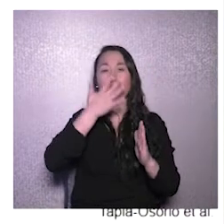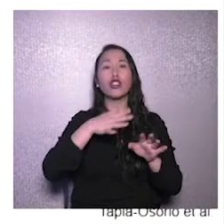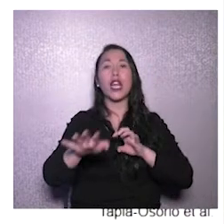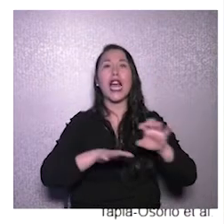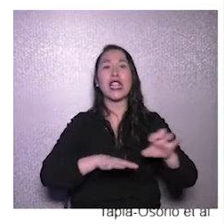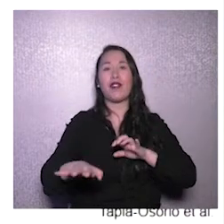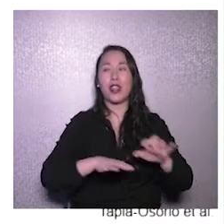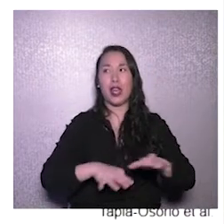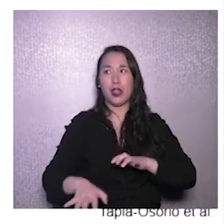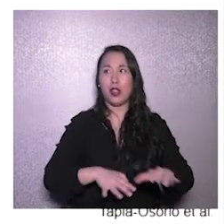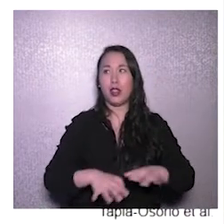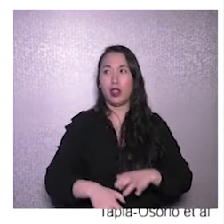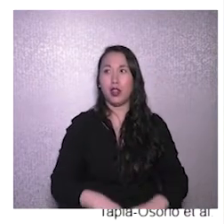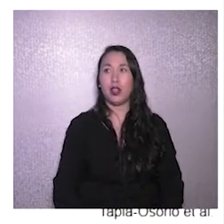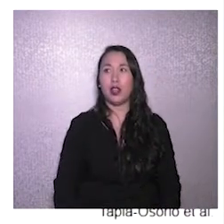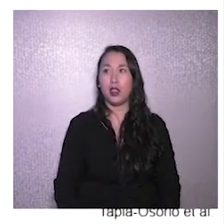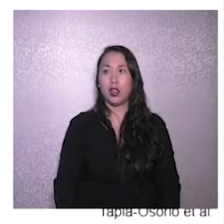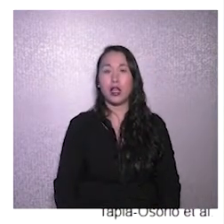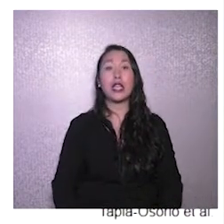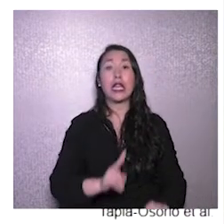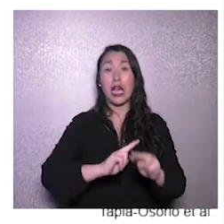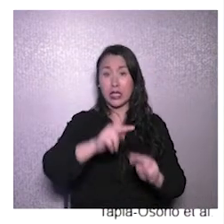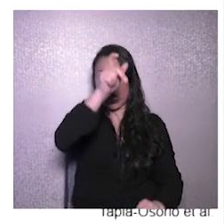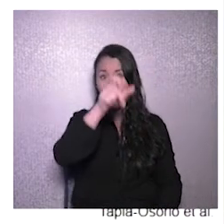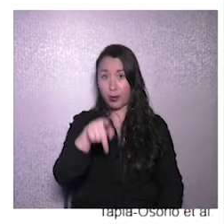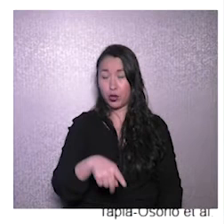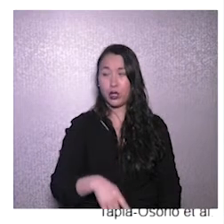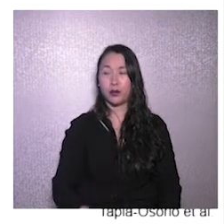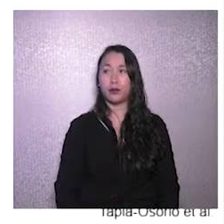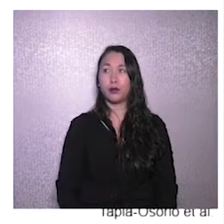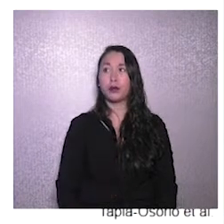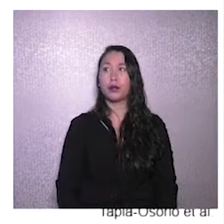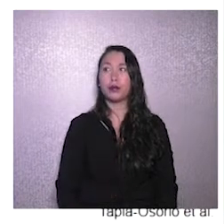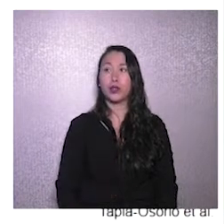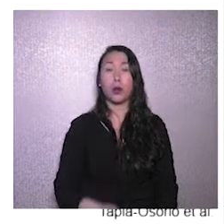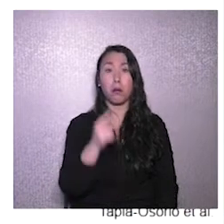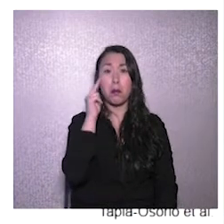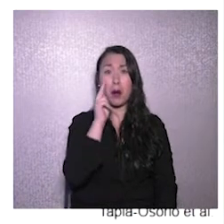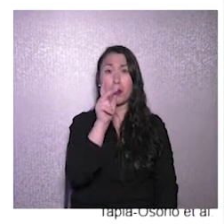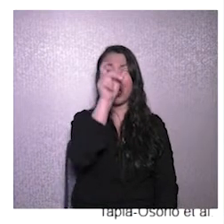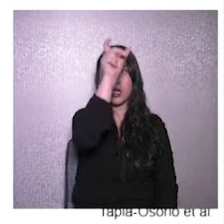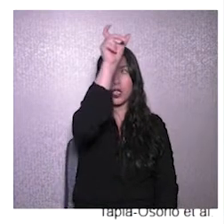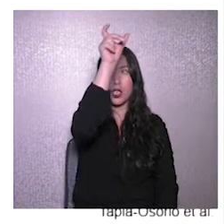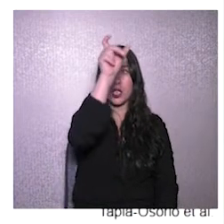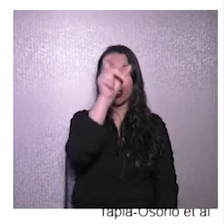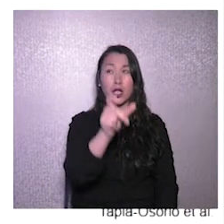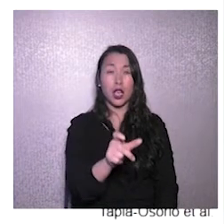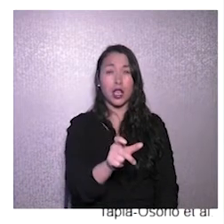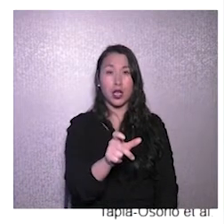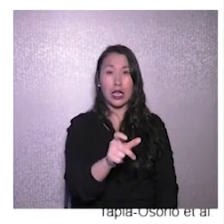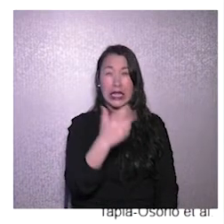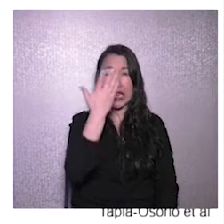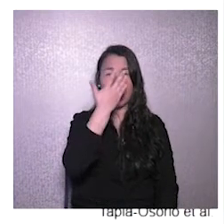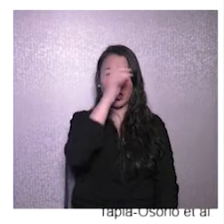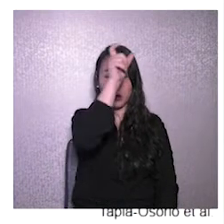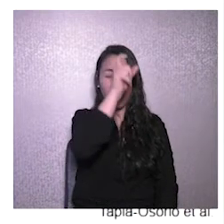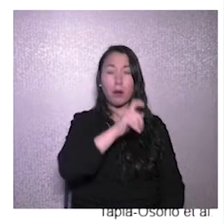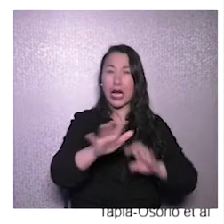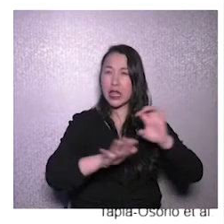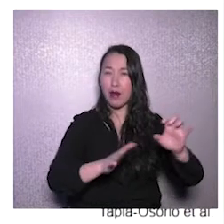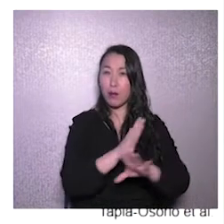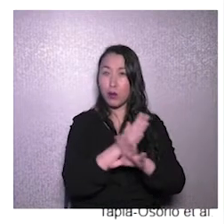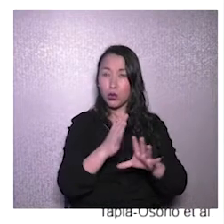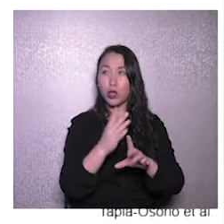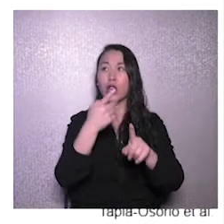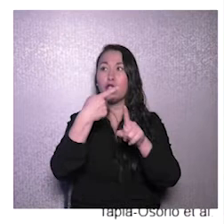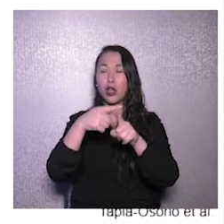que genera este individuo, ¿ya? Por lo tanto, ustedes pueden ver que aquí hay una franja donde hay mucha actividad, otra franja hay mucha